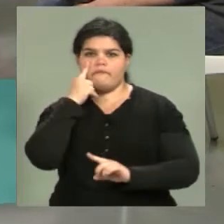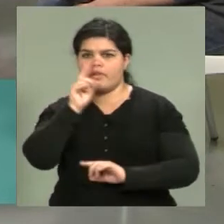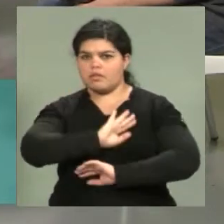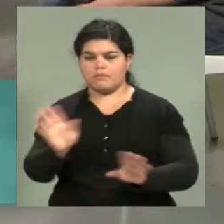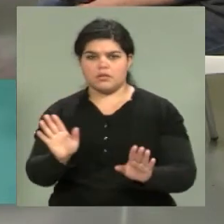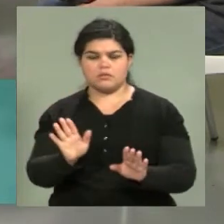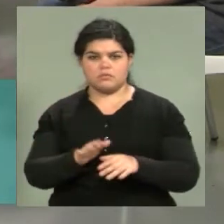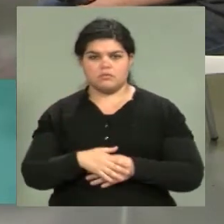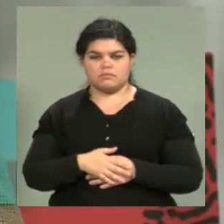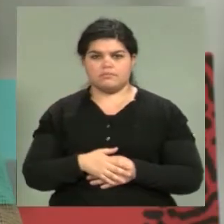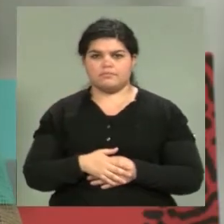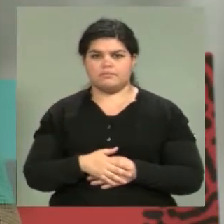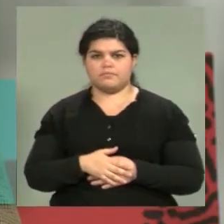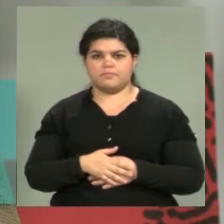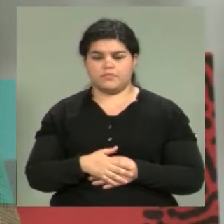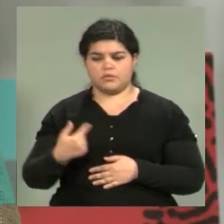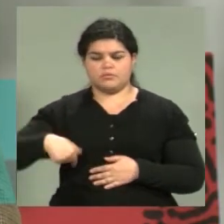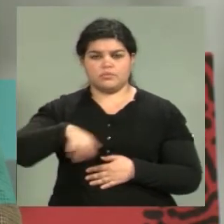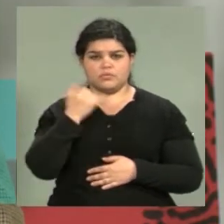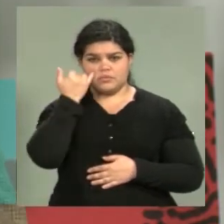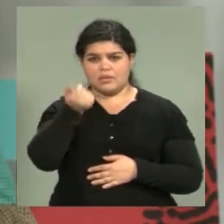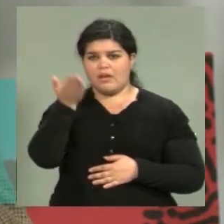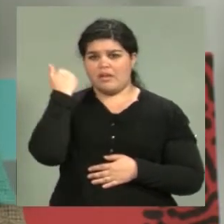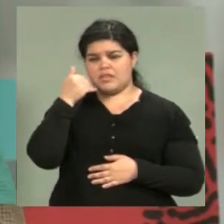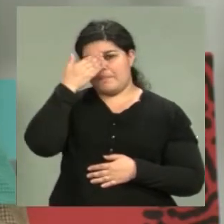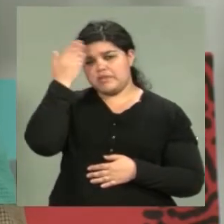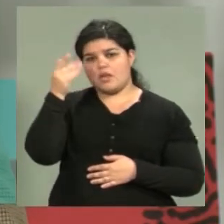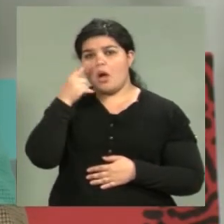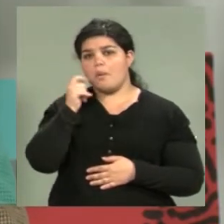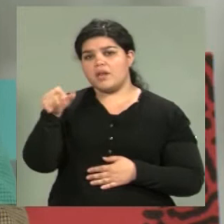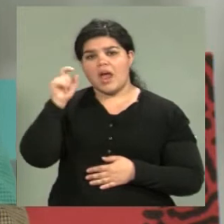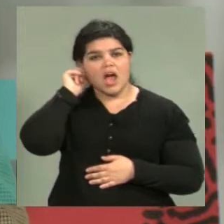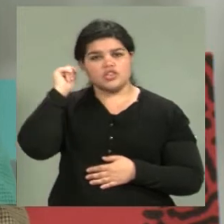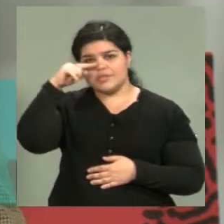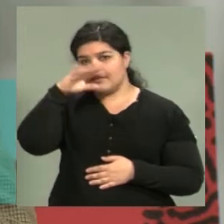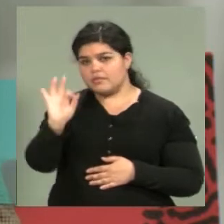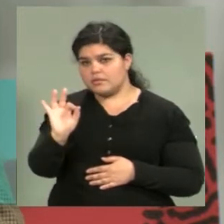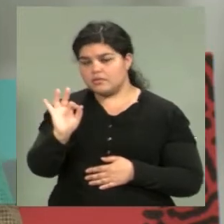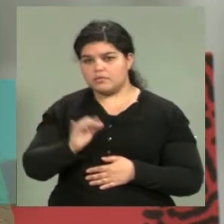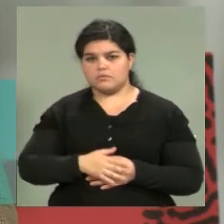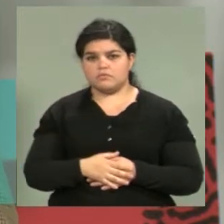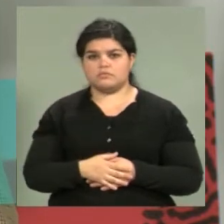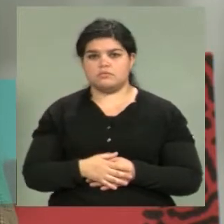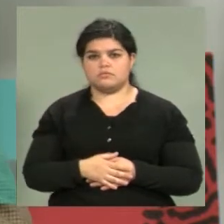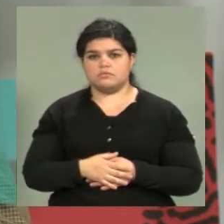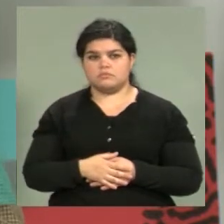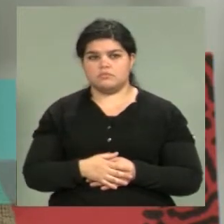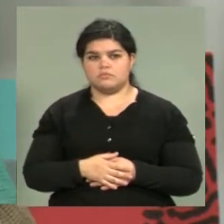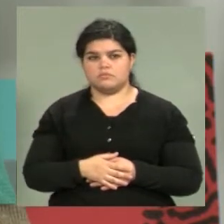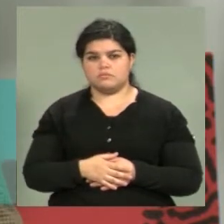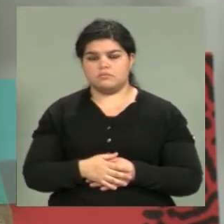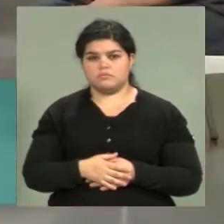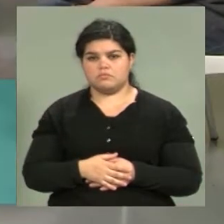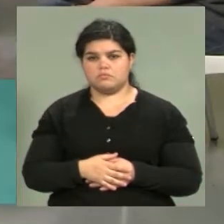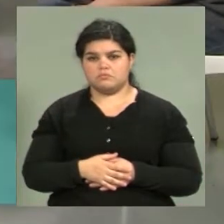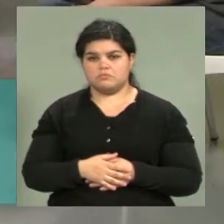tuvimos un paciente, 70 años, que nosotros